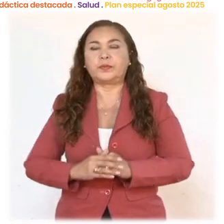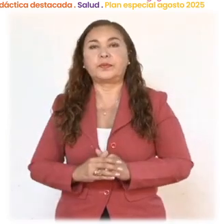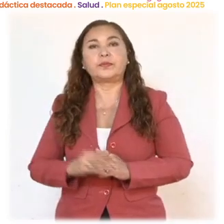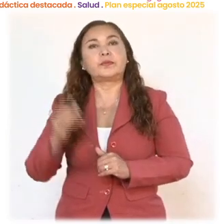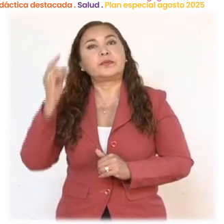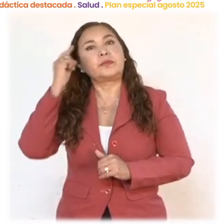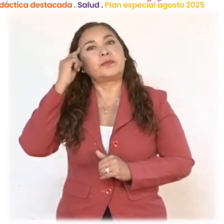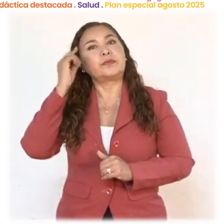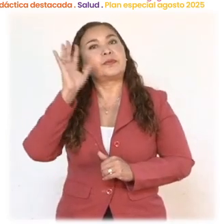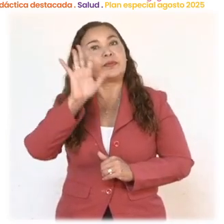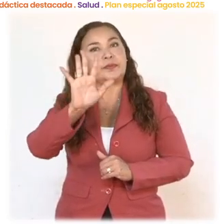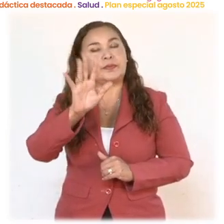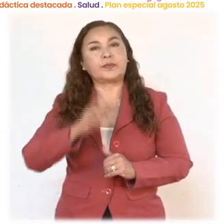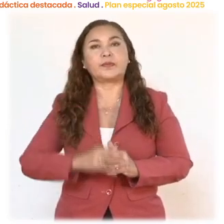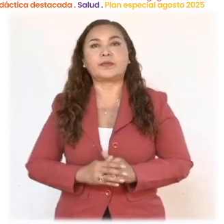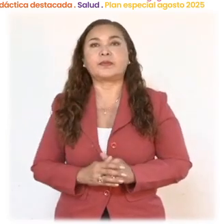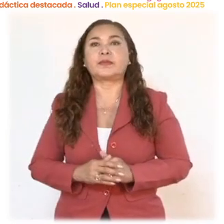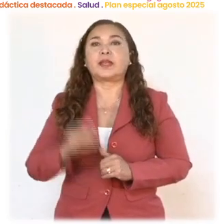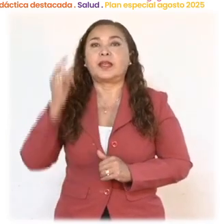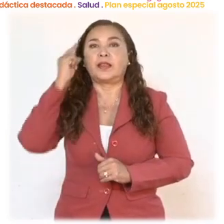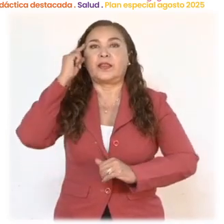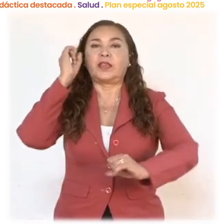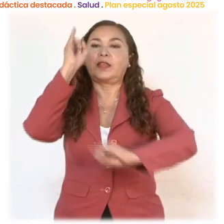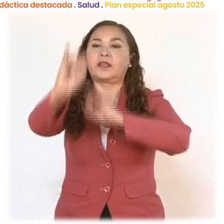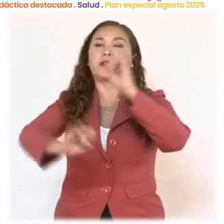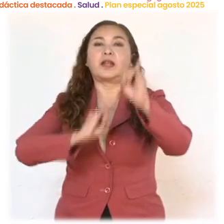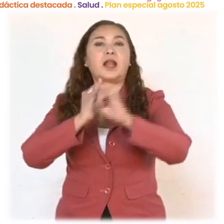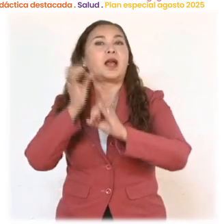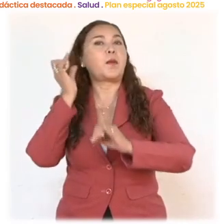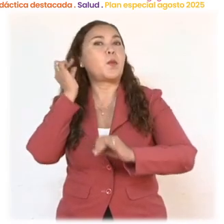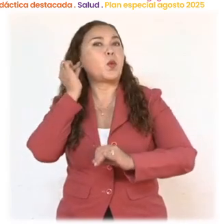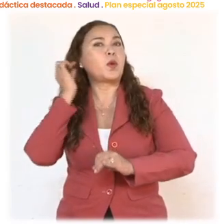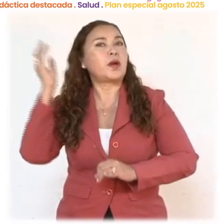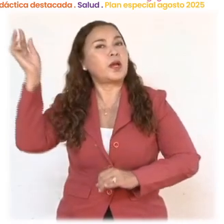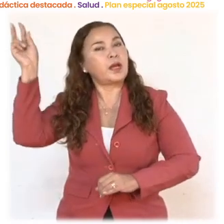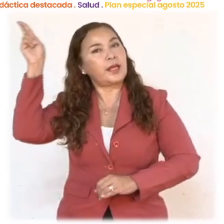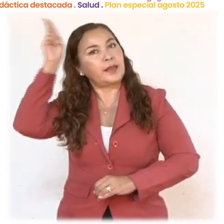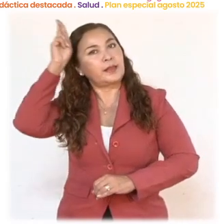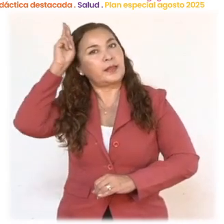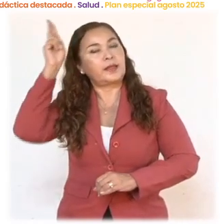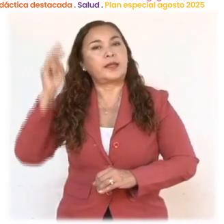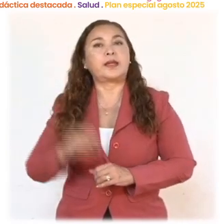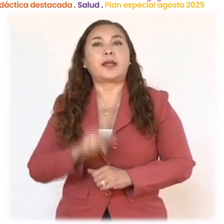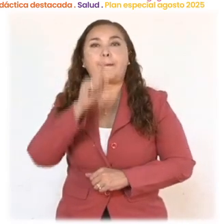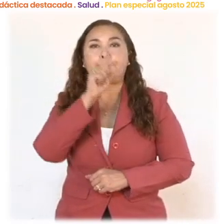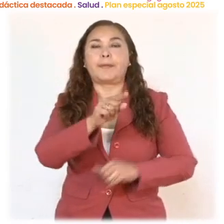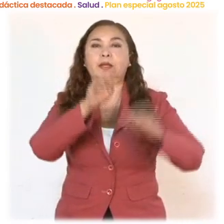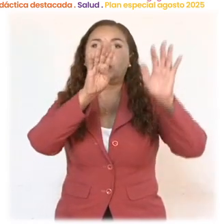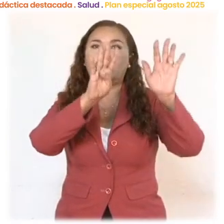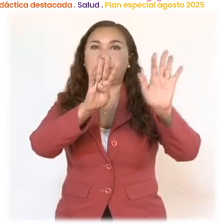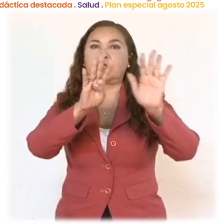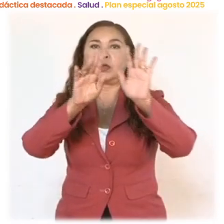1905 día 5 Día Internacional de la mujer indígena